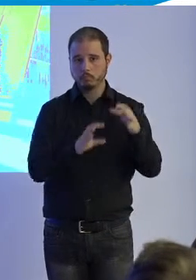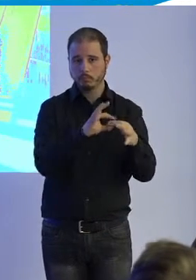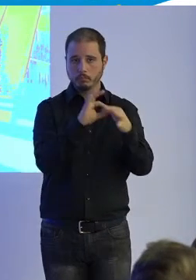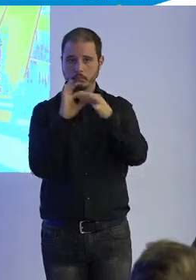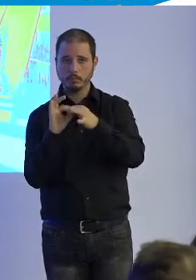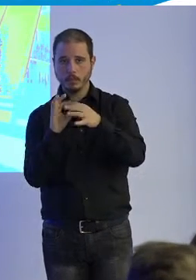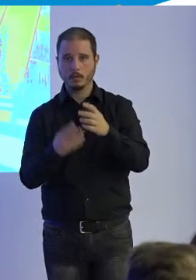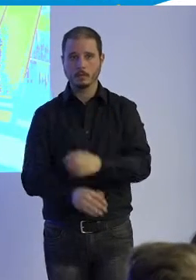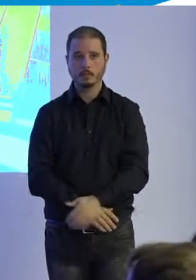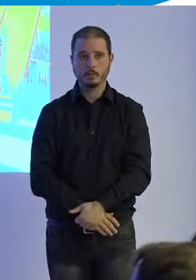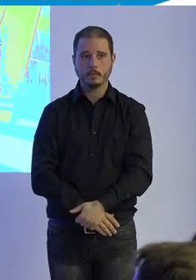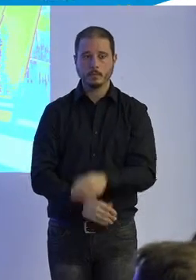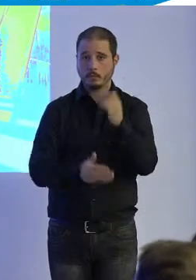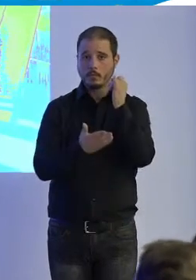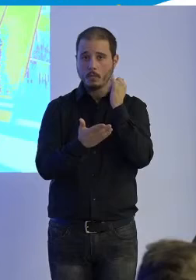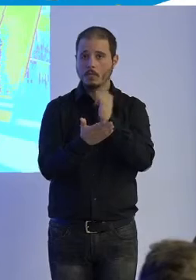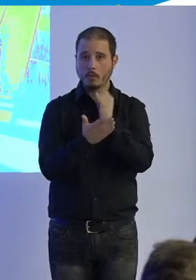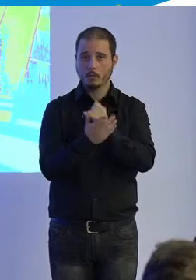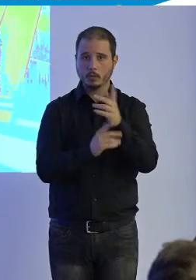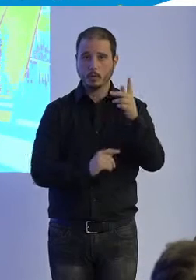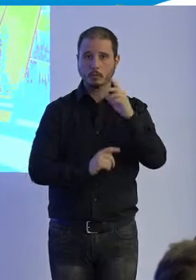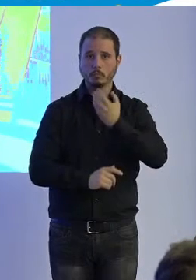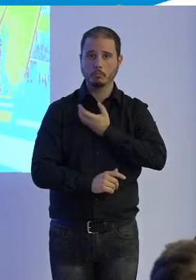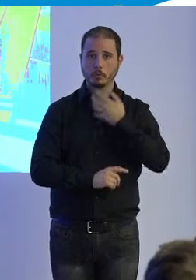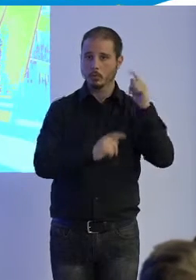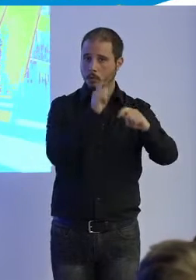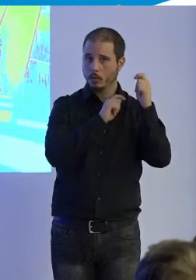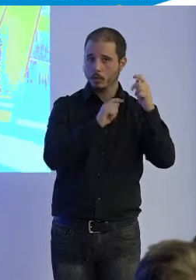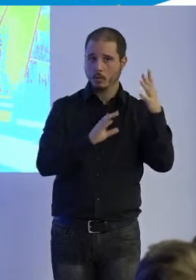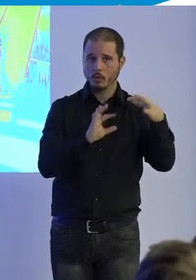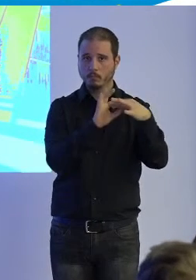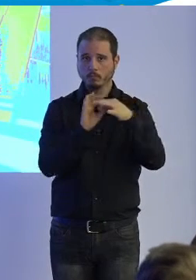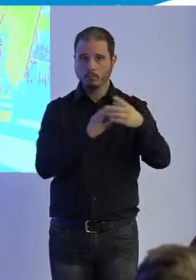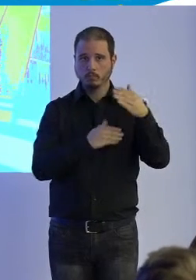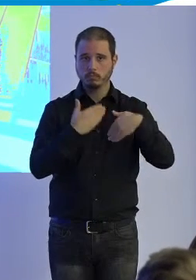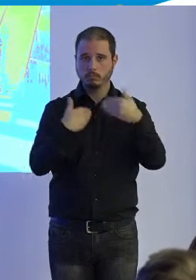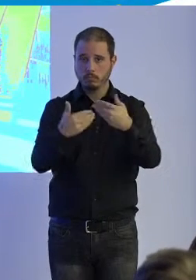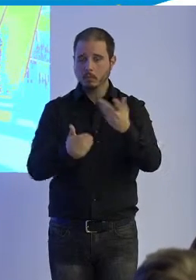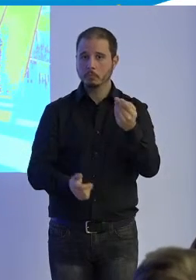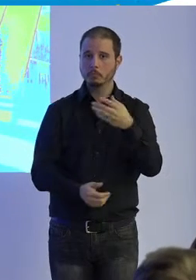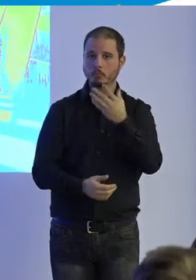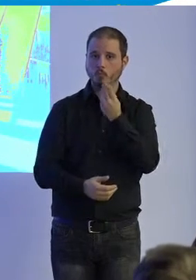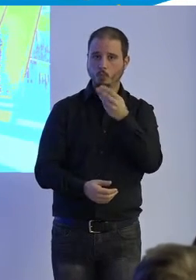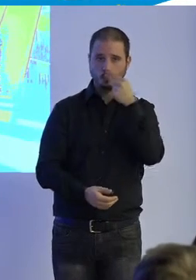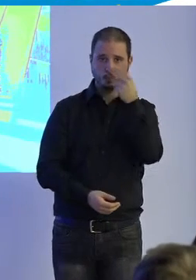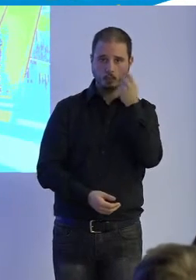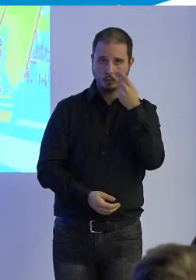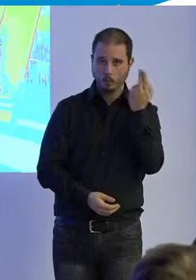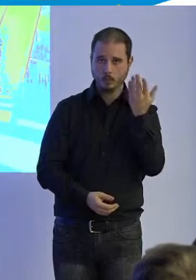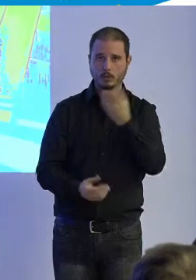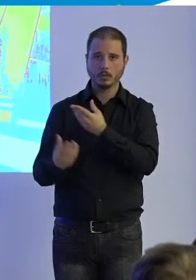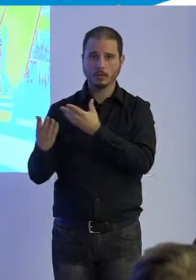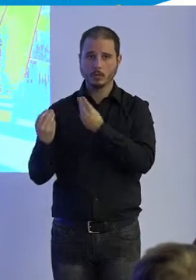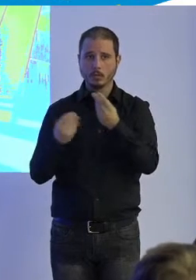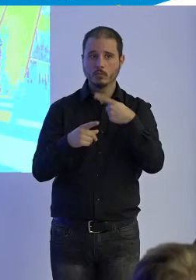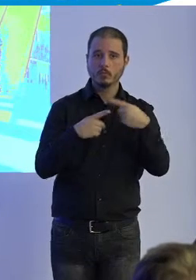piloto con el Ayuntamiento de Zaragoza y la verdad es que fue bastante interesante. Y como muchas de las cosas que se